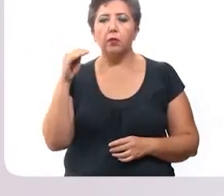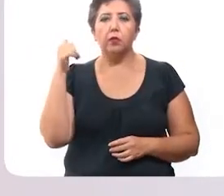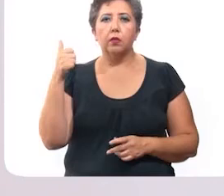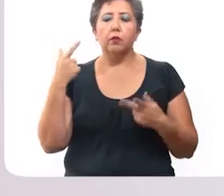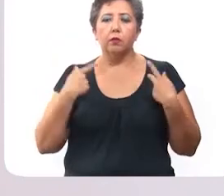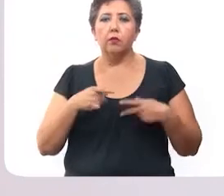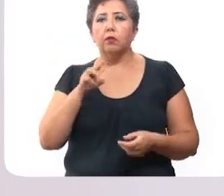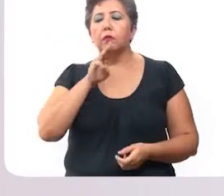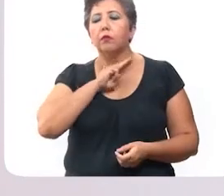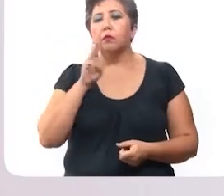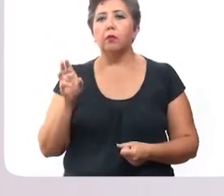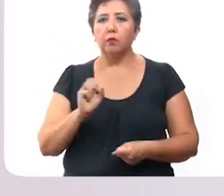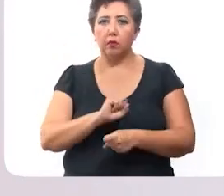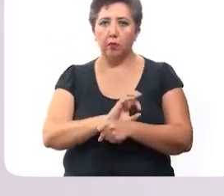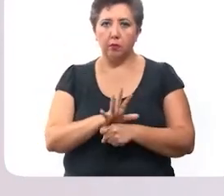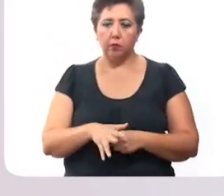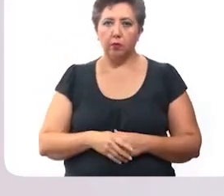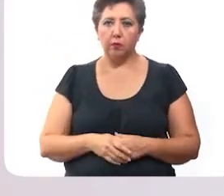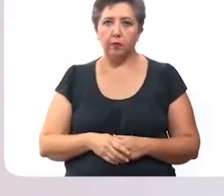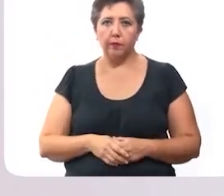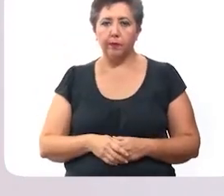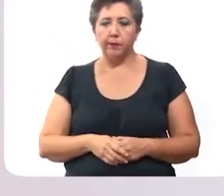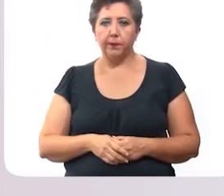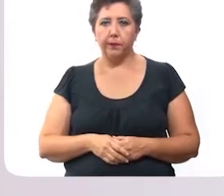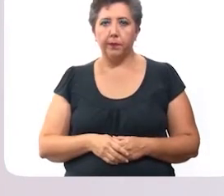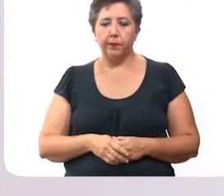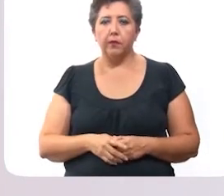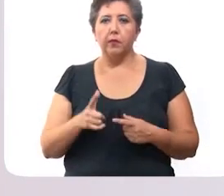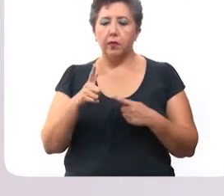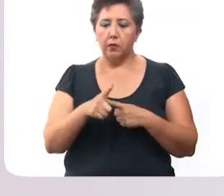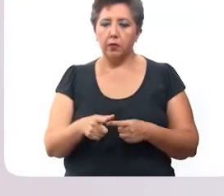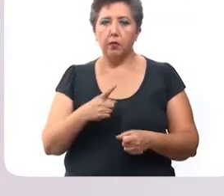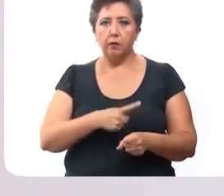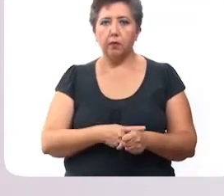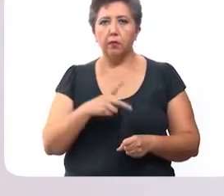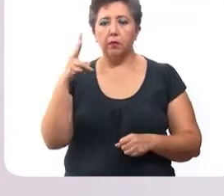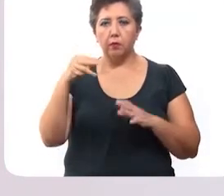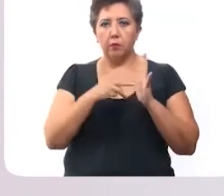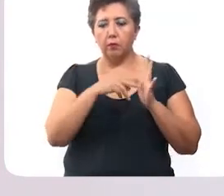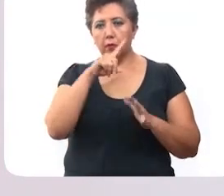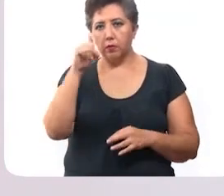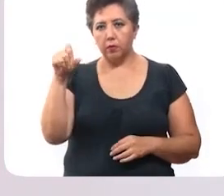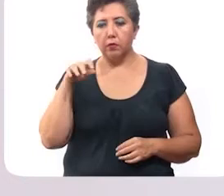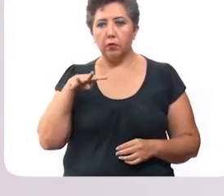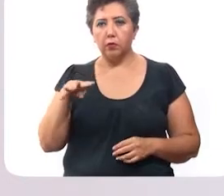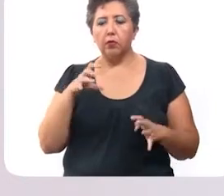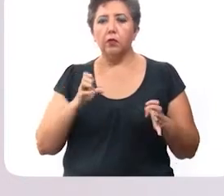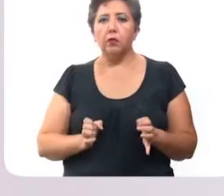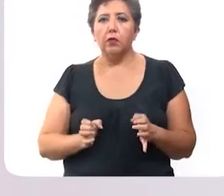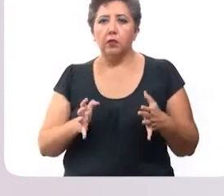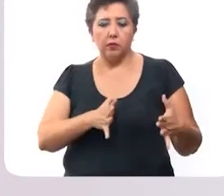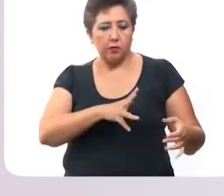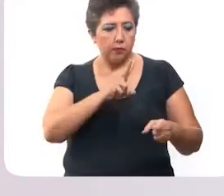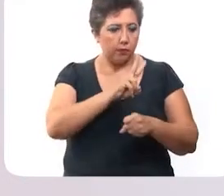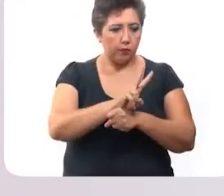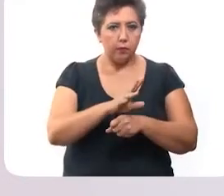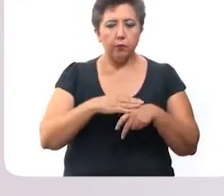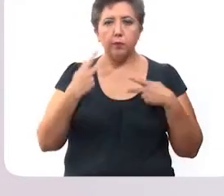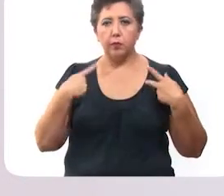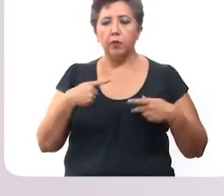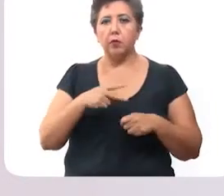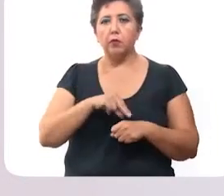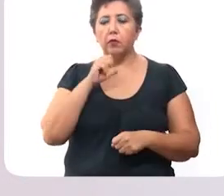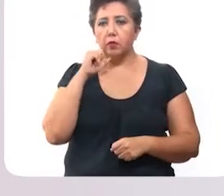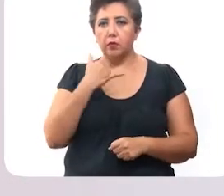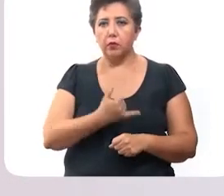5.396 las personas fallecidas a causa del coronavirus. De los casos activos, 2.119 están estables, aislados y monitoreados